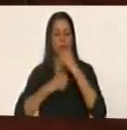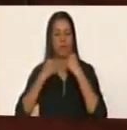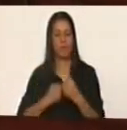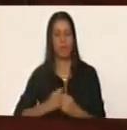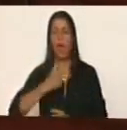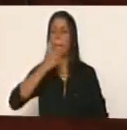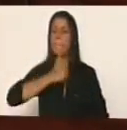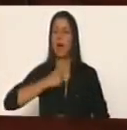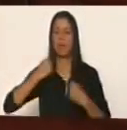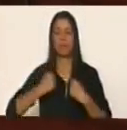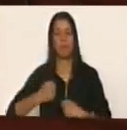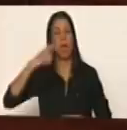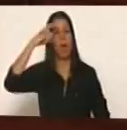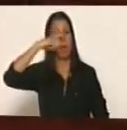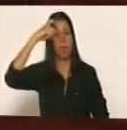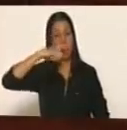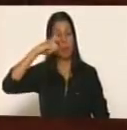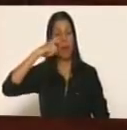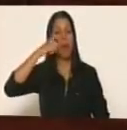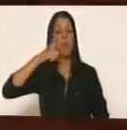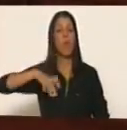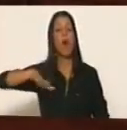la sabiduría del pueblo venezolano.